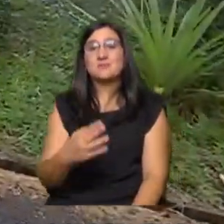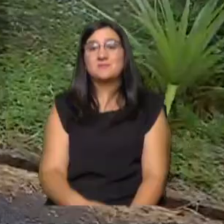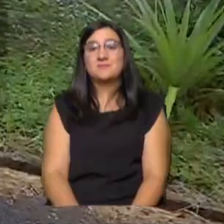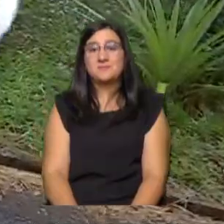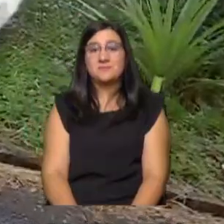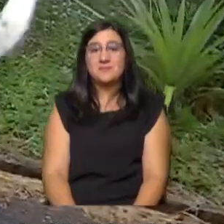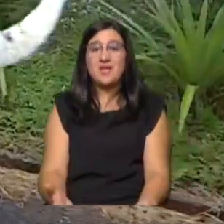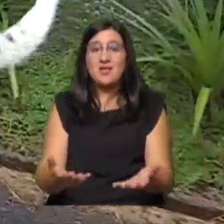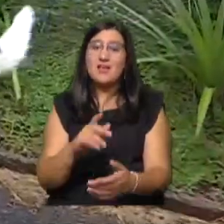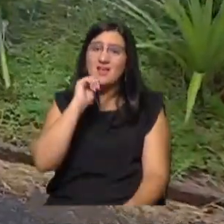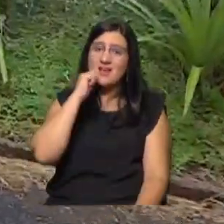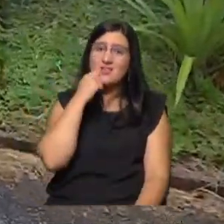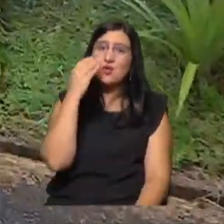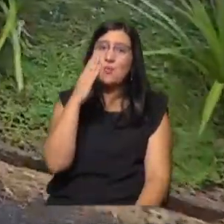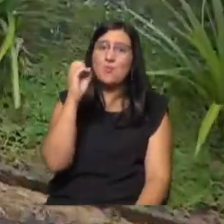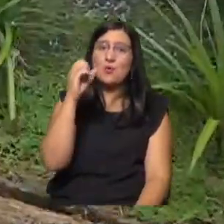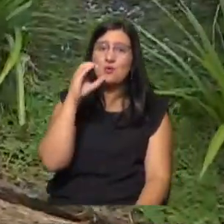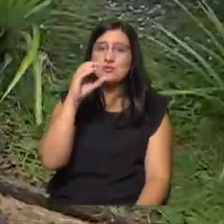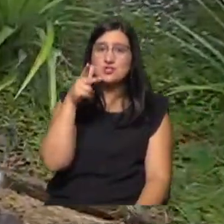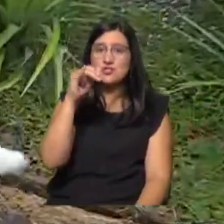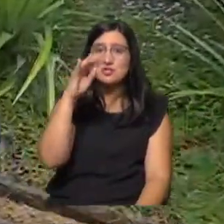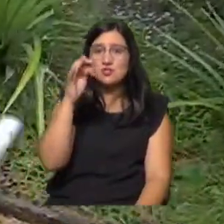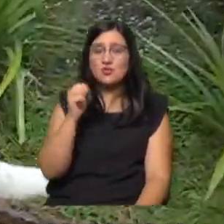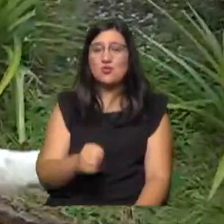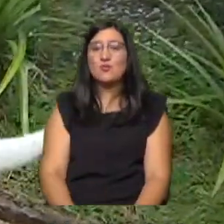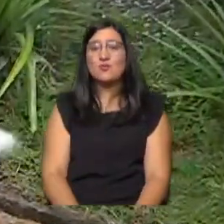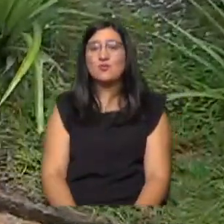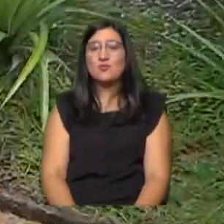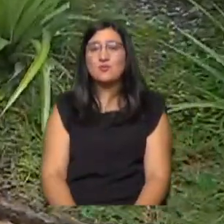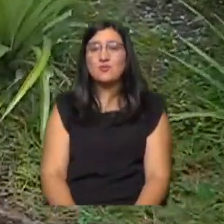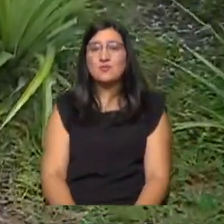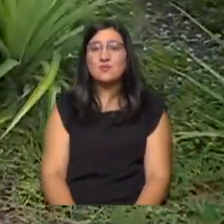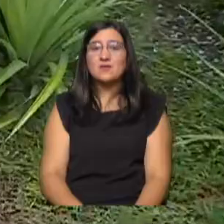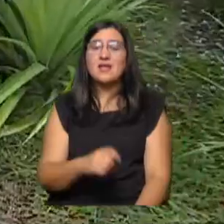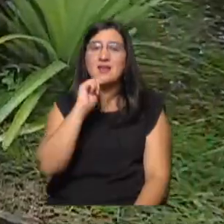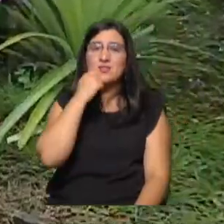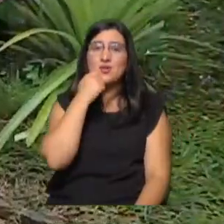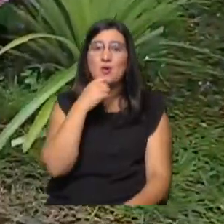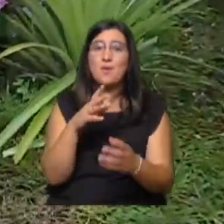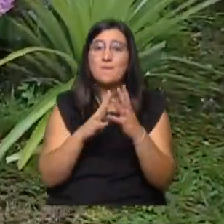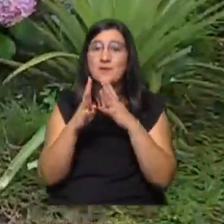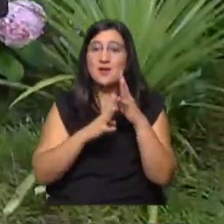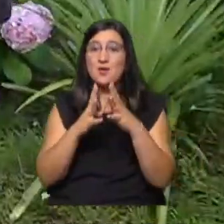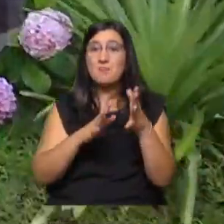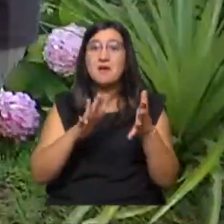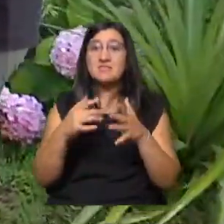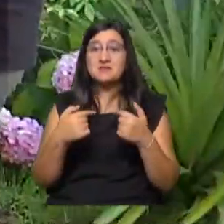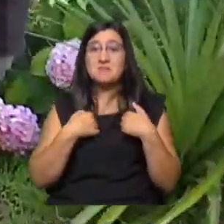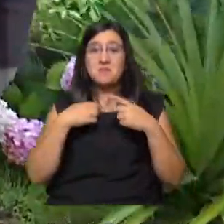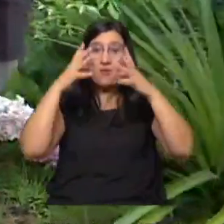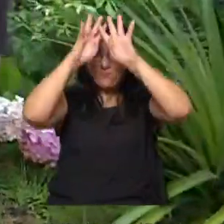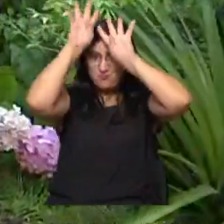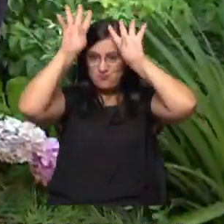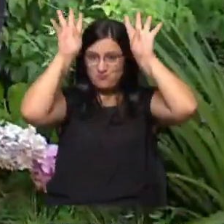gabinete higiénico. Sí. Qué lindo, claro. Pochito, mirá vos cómo ahora se deja abrazar. Mirá vos el pelaje que tiene, es parecido a mi pelo el de Pochito, ¿viste? Es como una